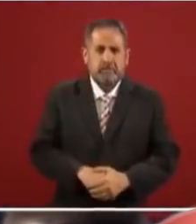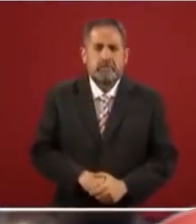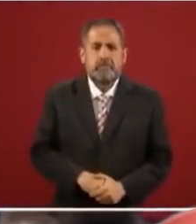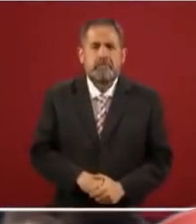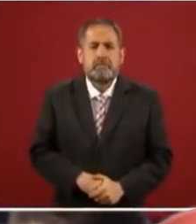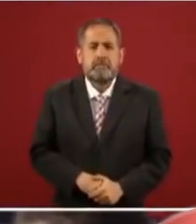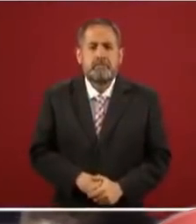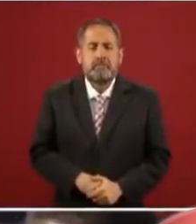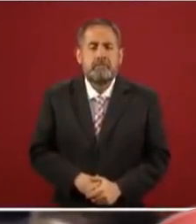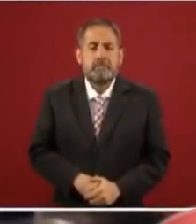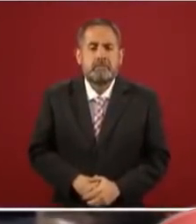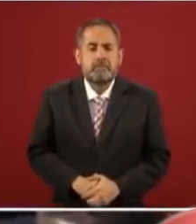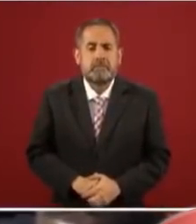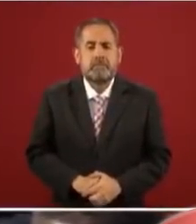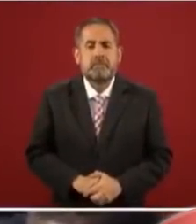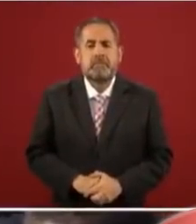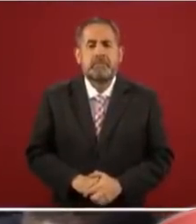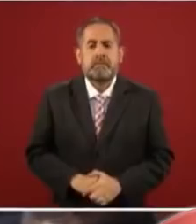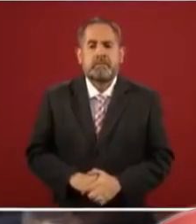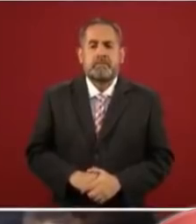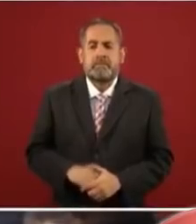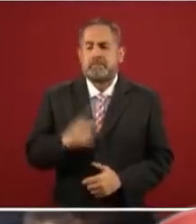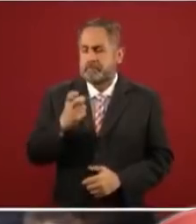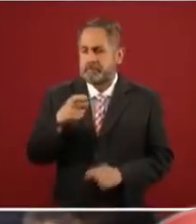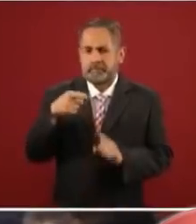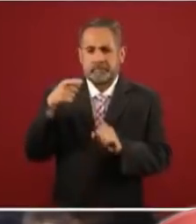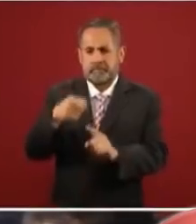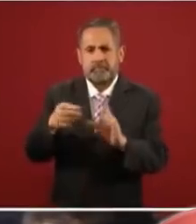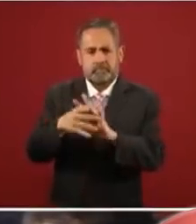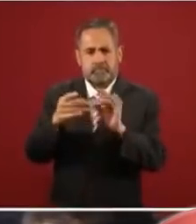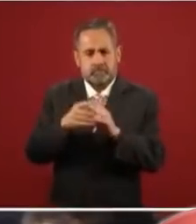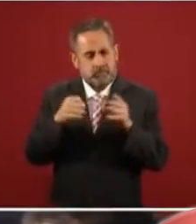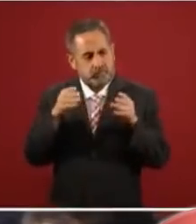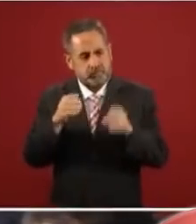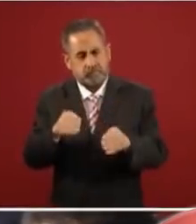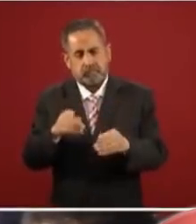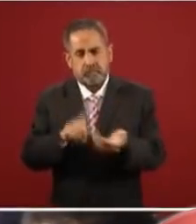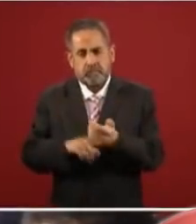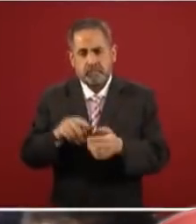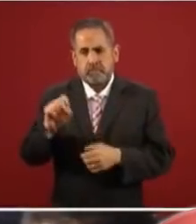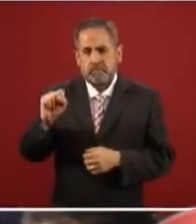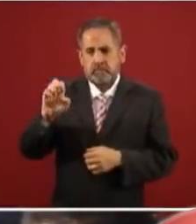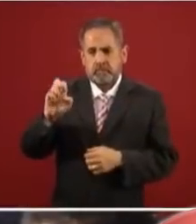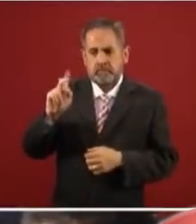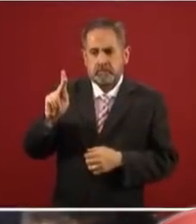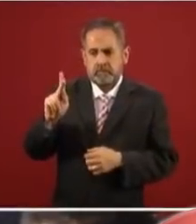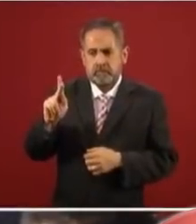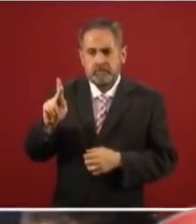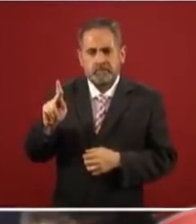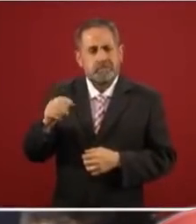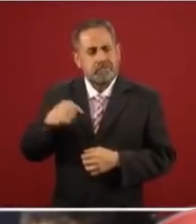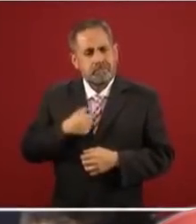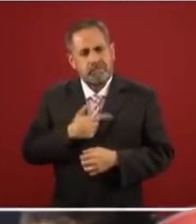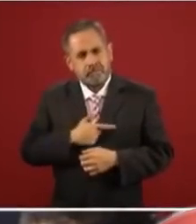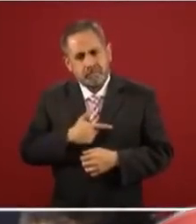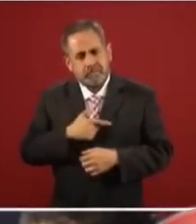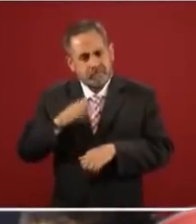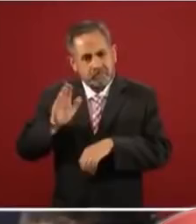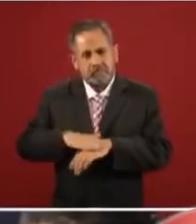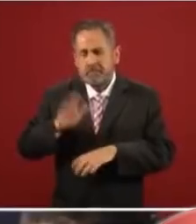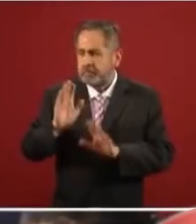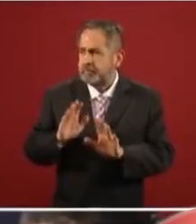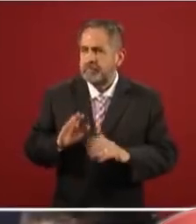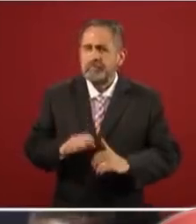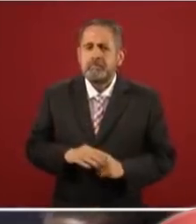miren, este es un asunto que lo está tratando la Secretaría de Educación Pública, pero a mí me gustaría más